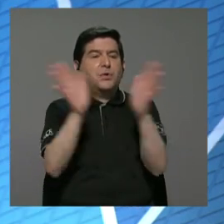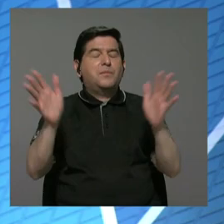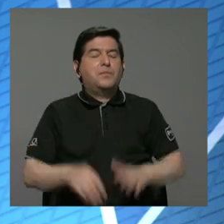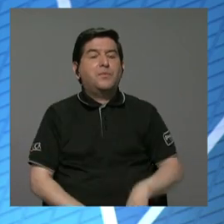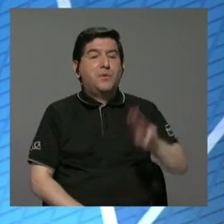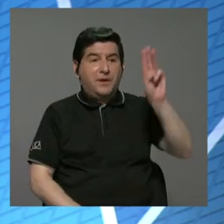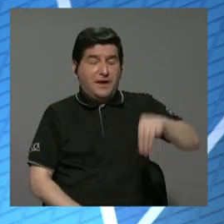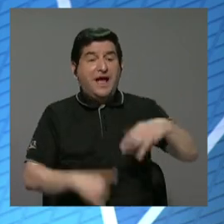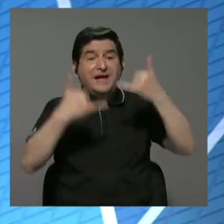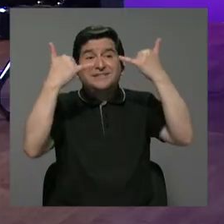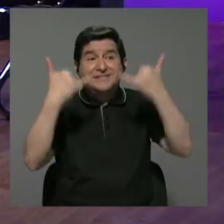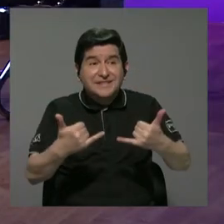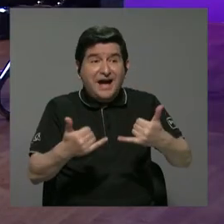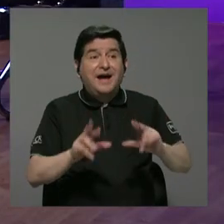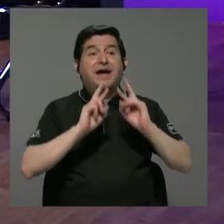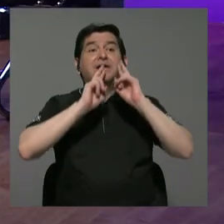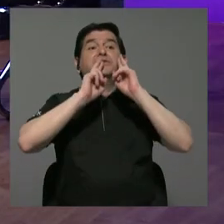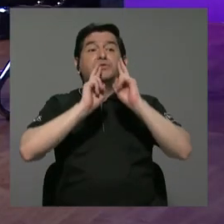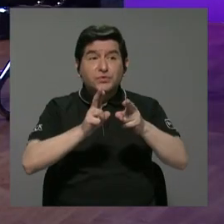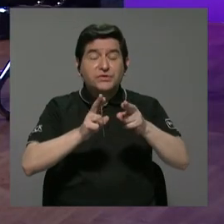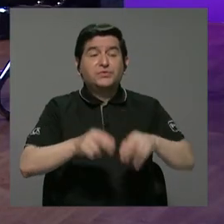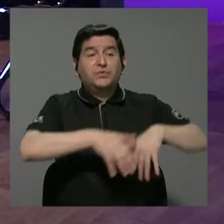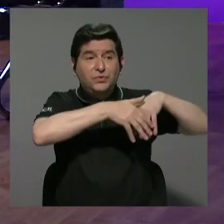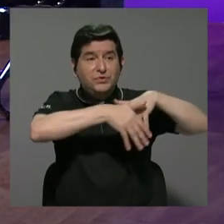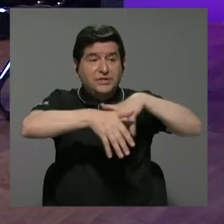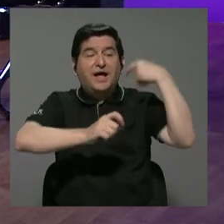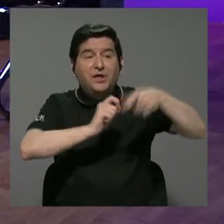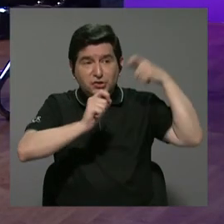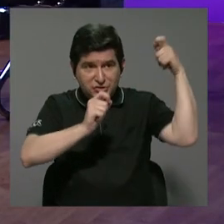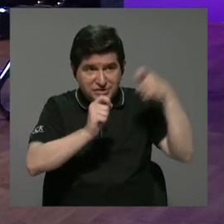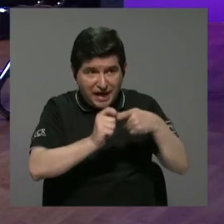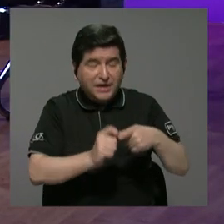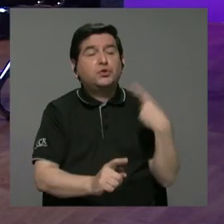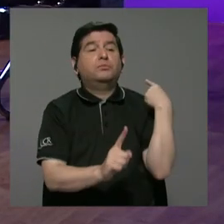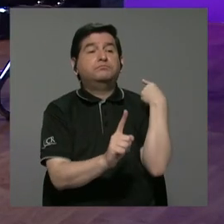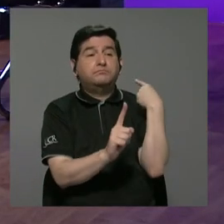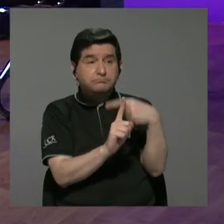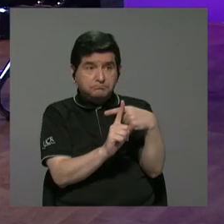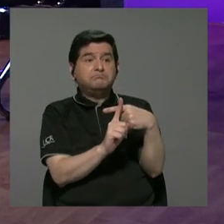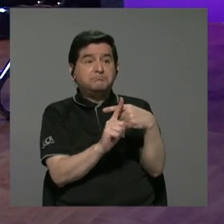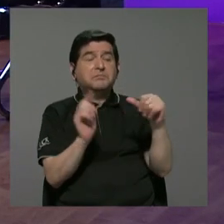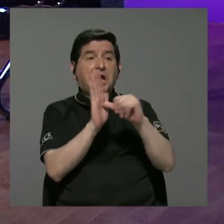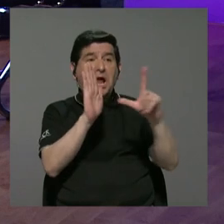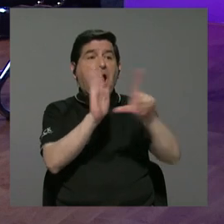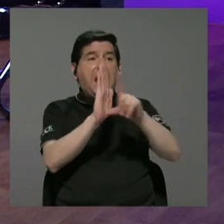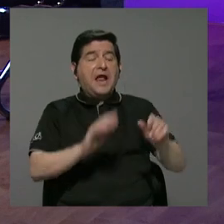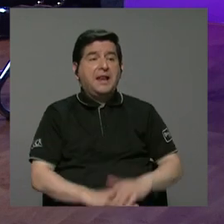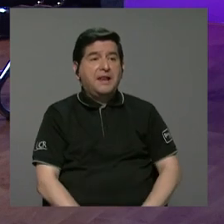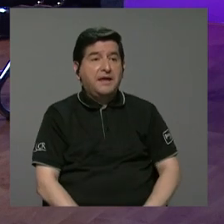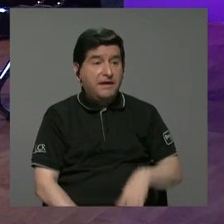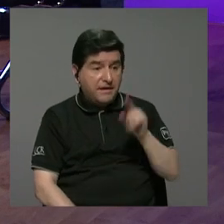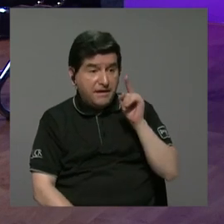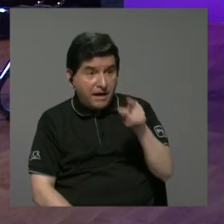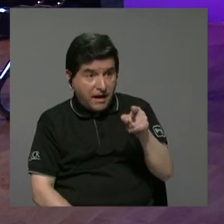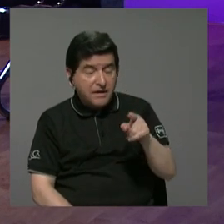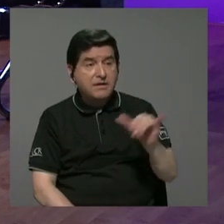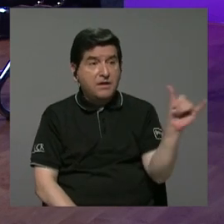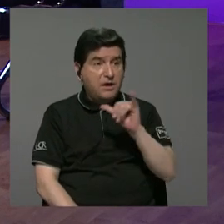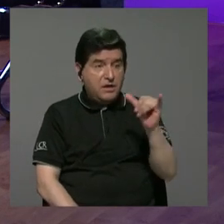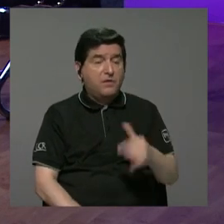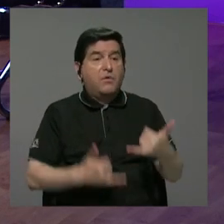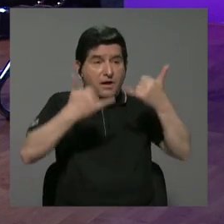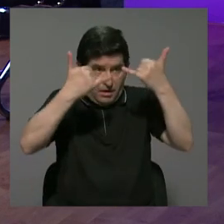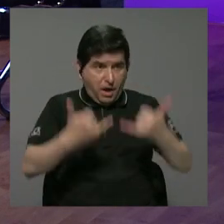Ya es un resultado de la marcha concreto, muy positivo en la Asamblea Legislativa, que es donde también en